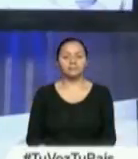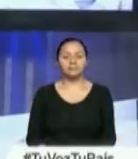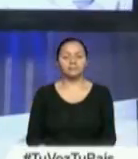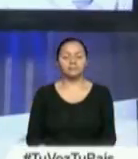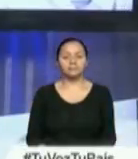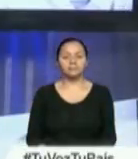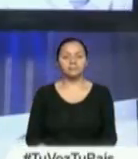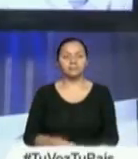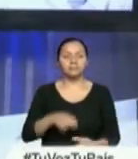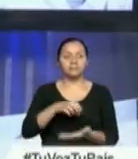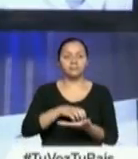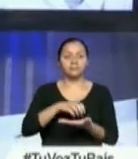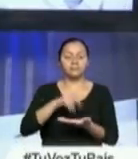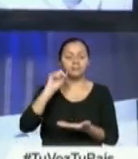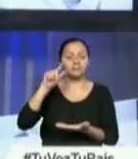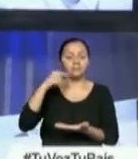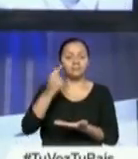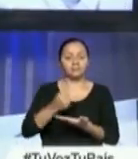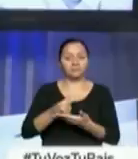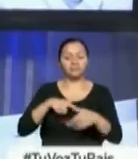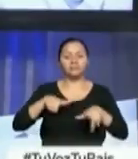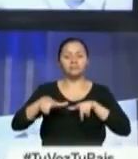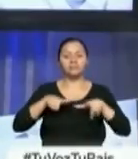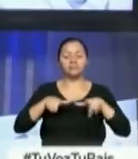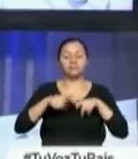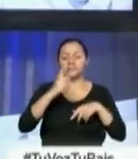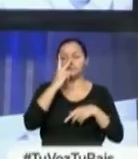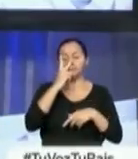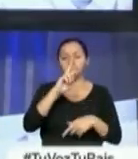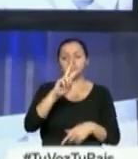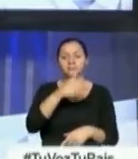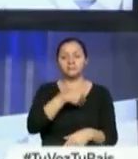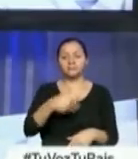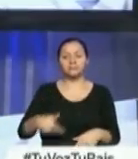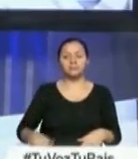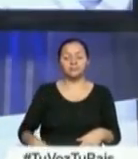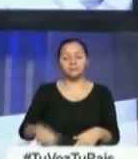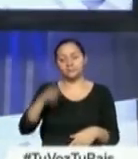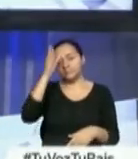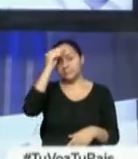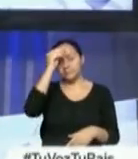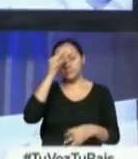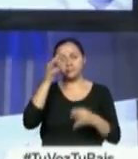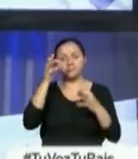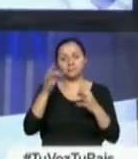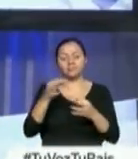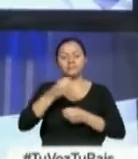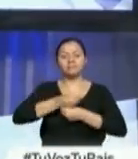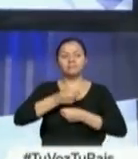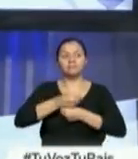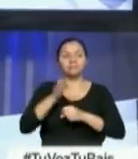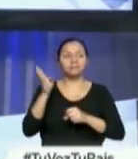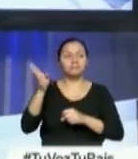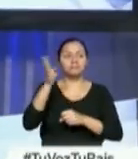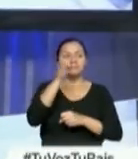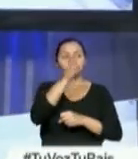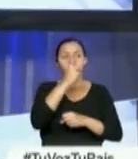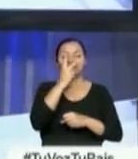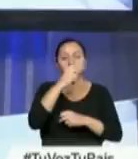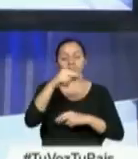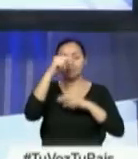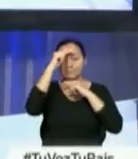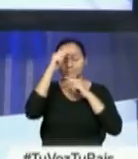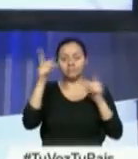La provincia del Guayas fue la localidad en donde el vicepresidente de la República, Jorge Glass, cumplió su agenda de trabajo. En la siguiente nota